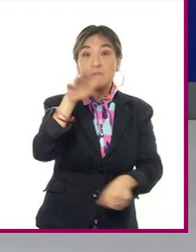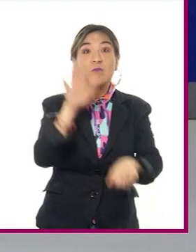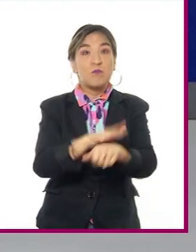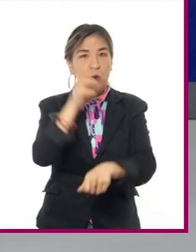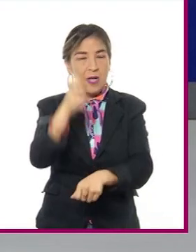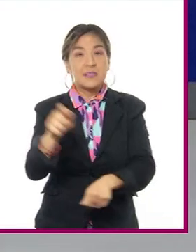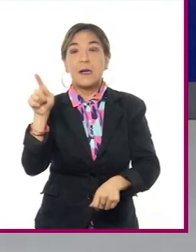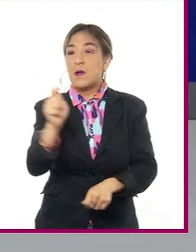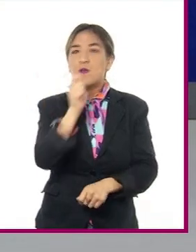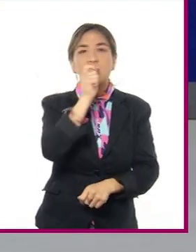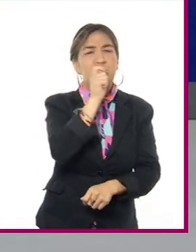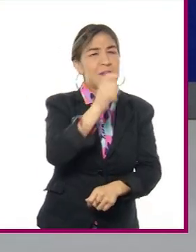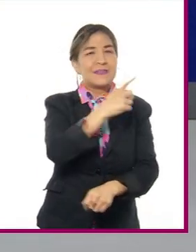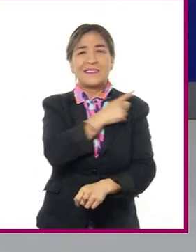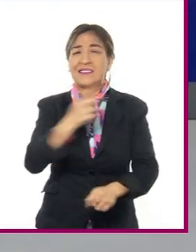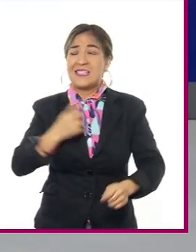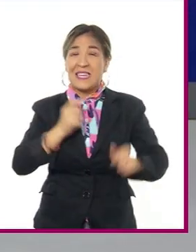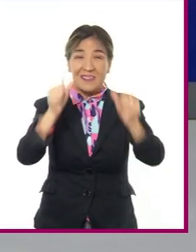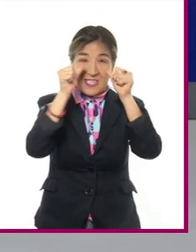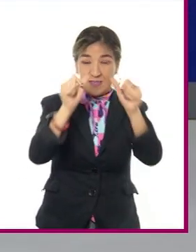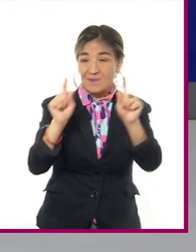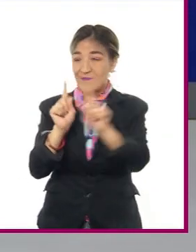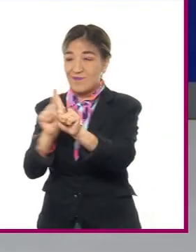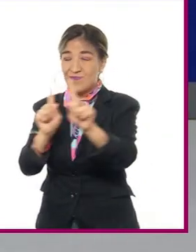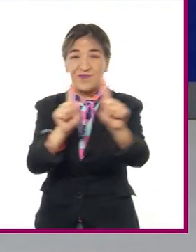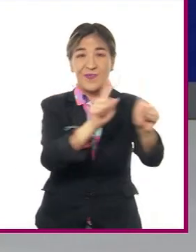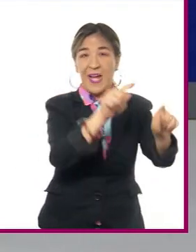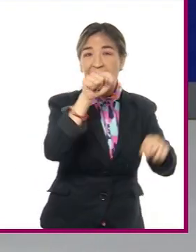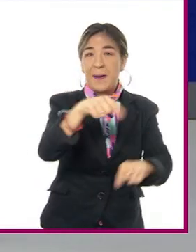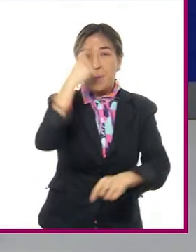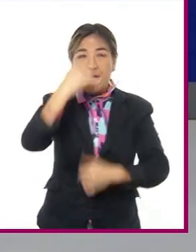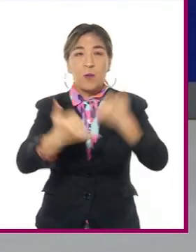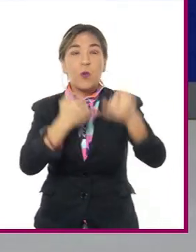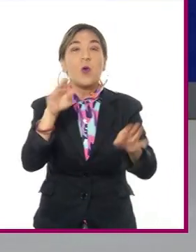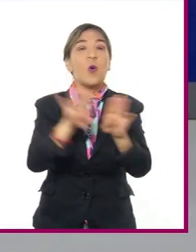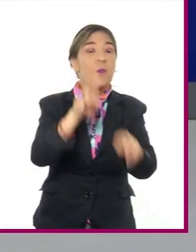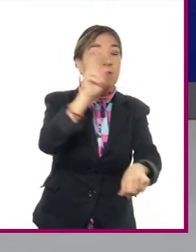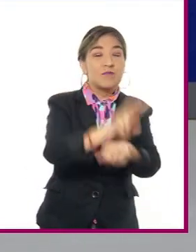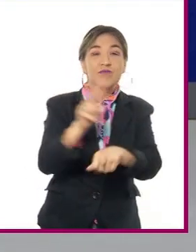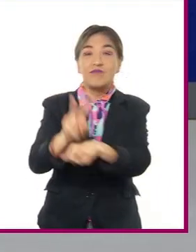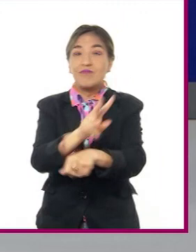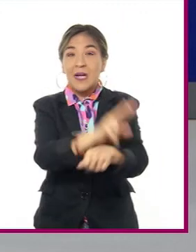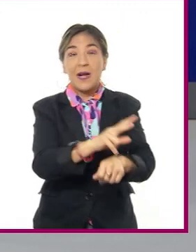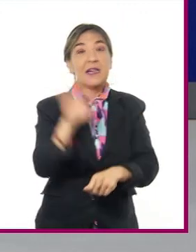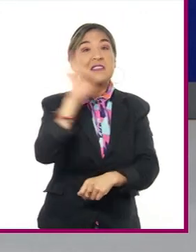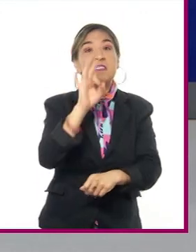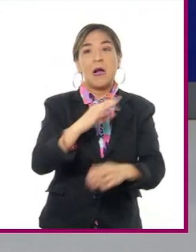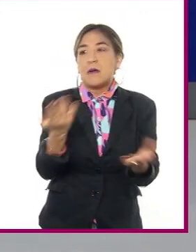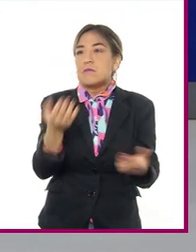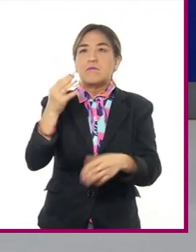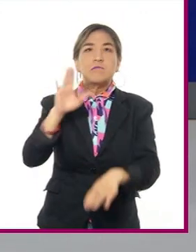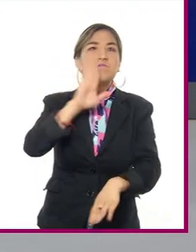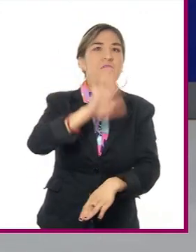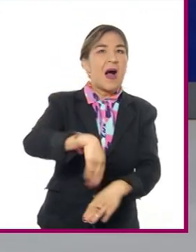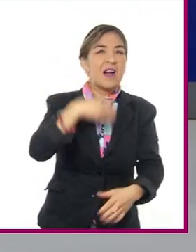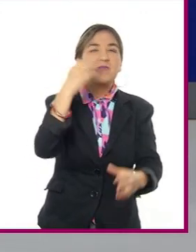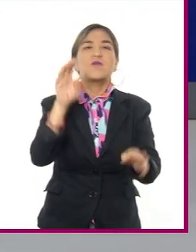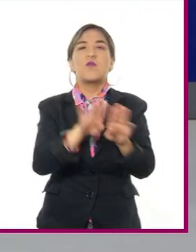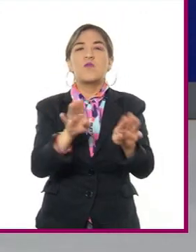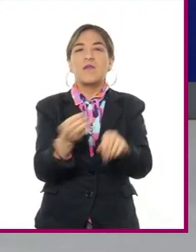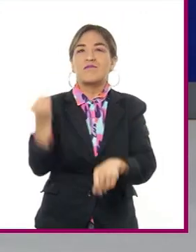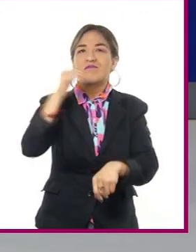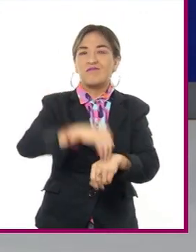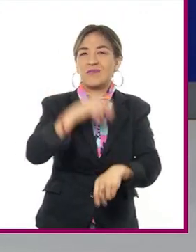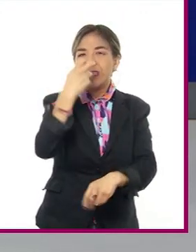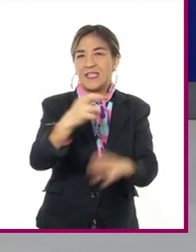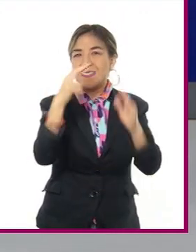árbitros siguen con mucha atención a los jugadores para cerciorarse de que no incumplan las reglas. Ya veo,